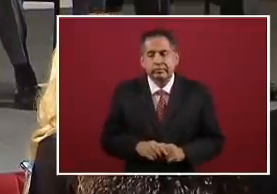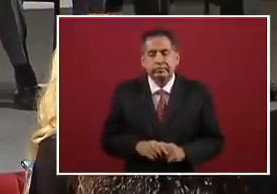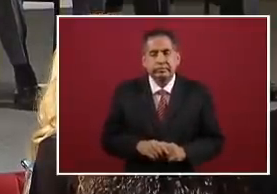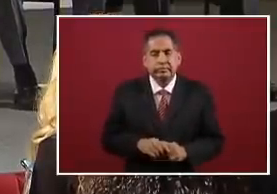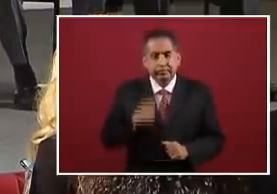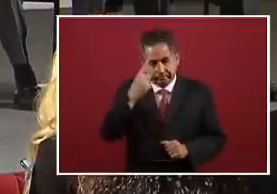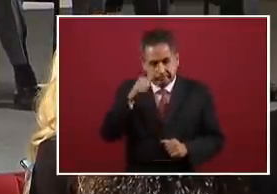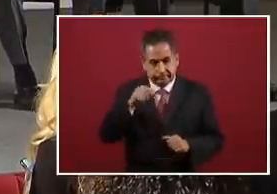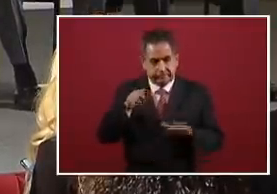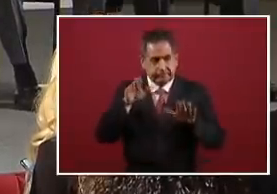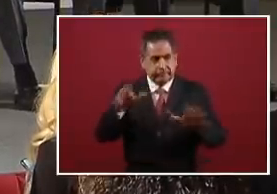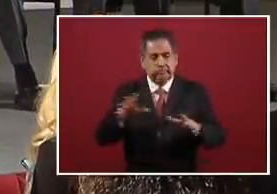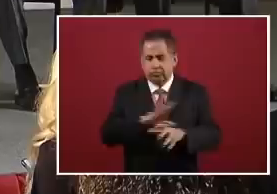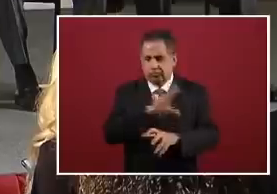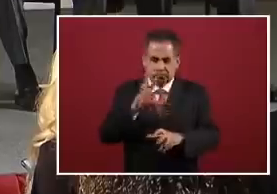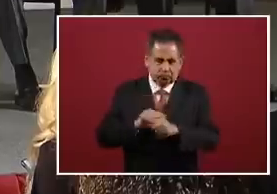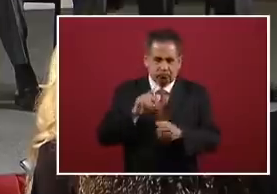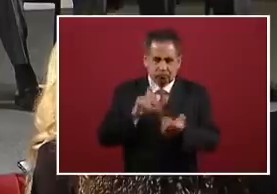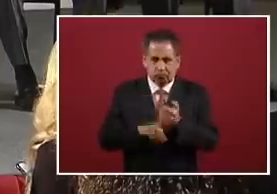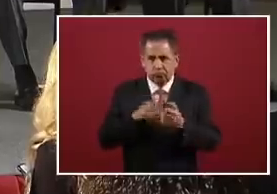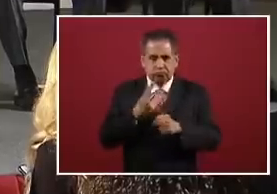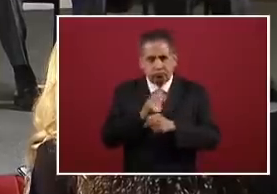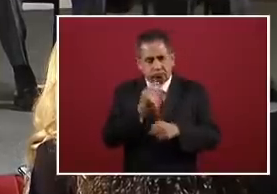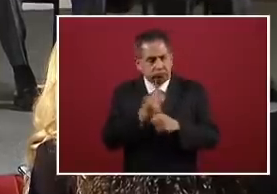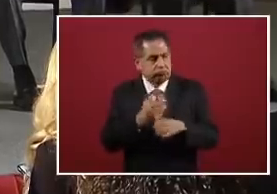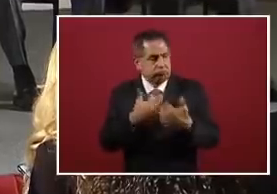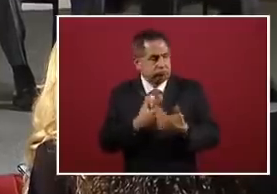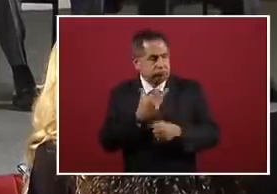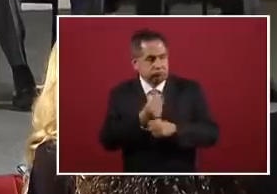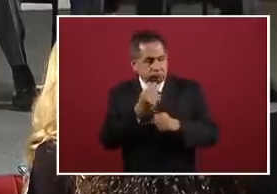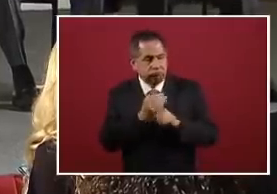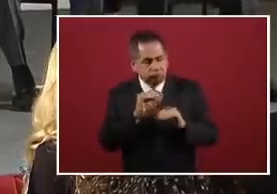del avión, en todo lo que tiene que ver con el mantenimiento,